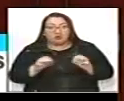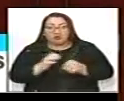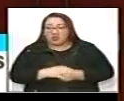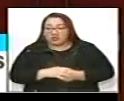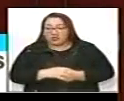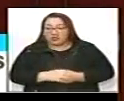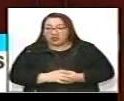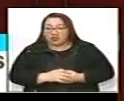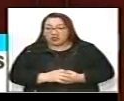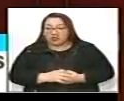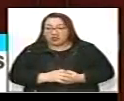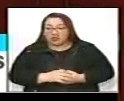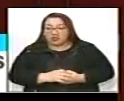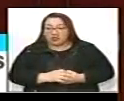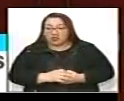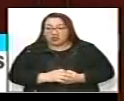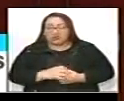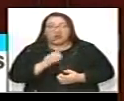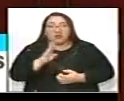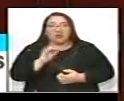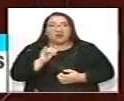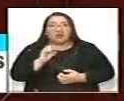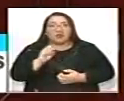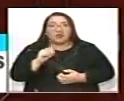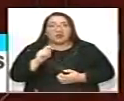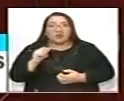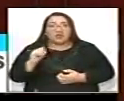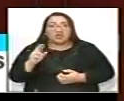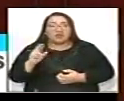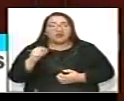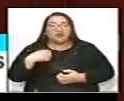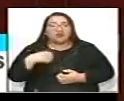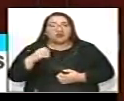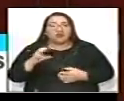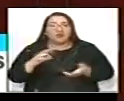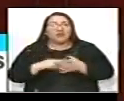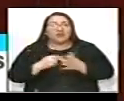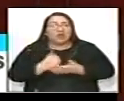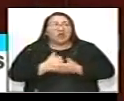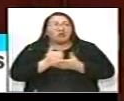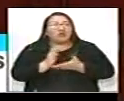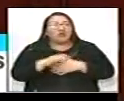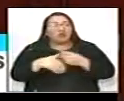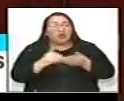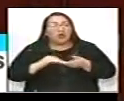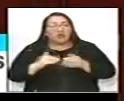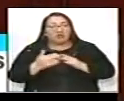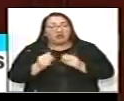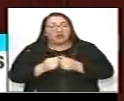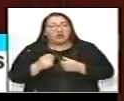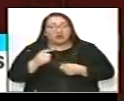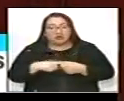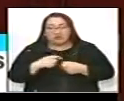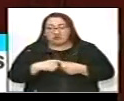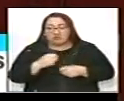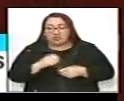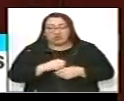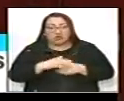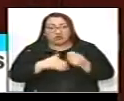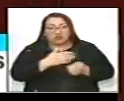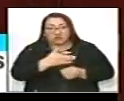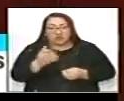es relacionar bienestar social del conjunto de la comunidad con la participación de